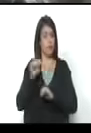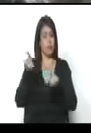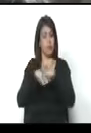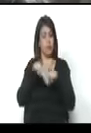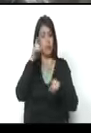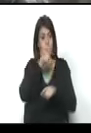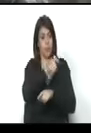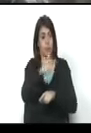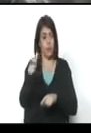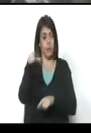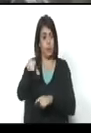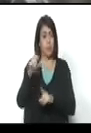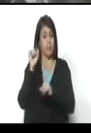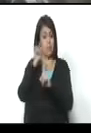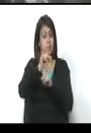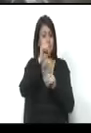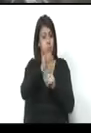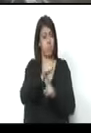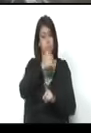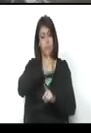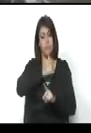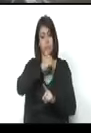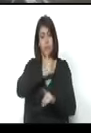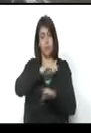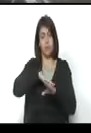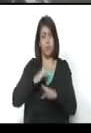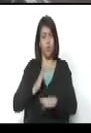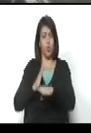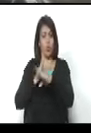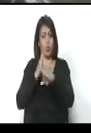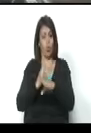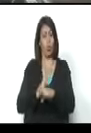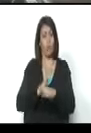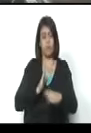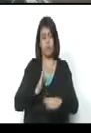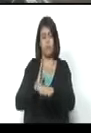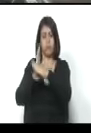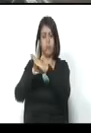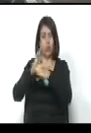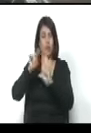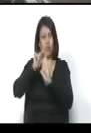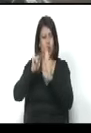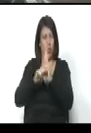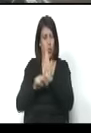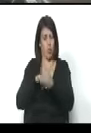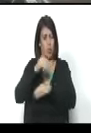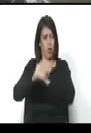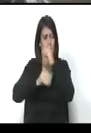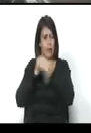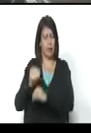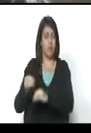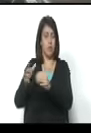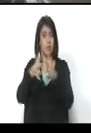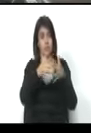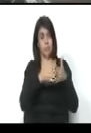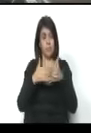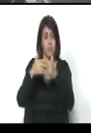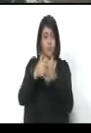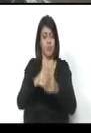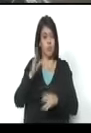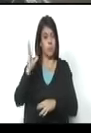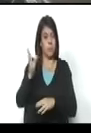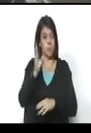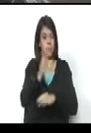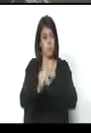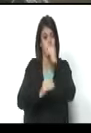pueblo en una ardua lucha de resistencia contra el criminal bloqueo, contra las medidas coercitivas y contra la